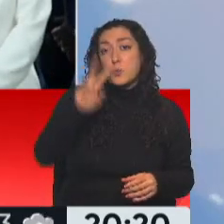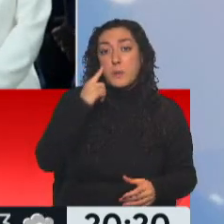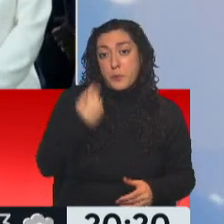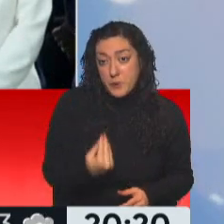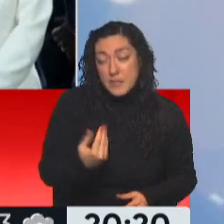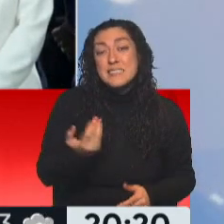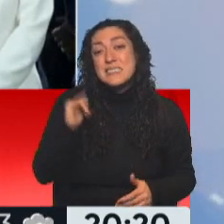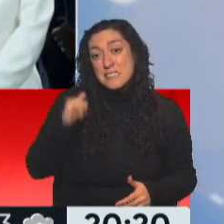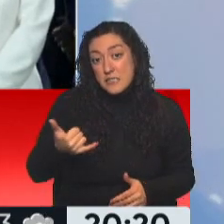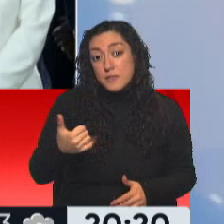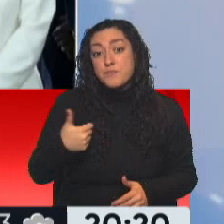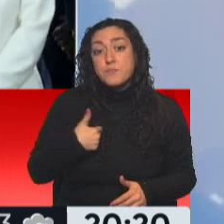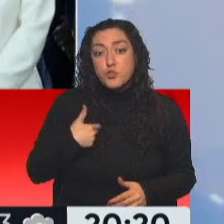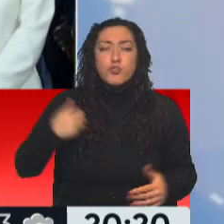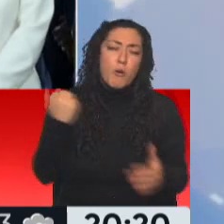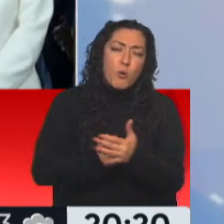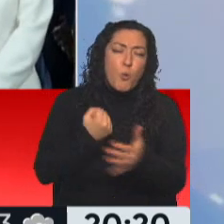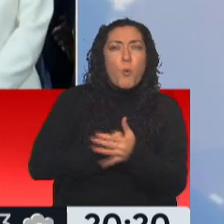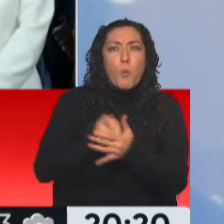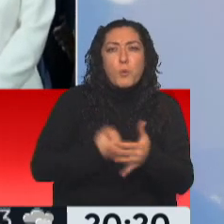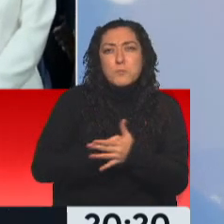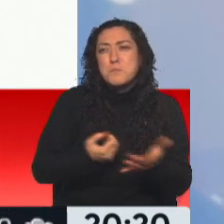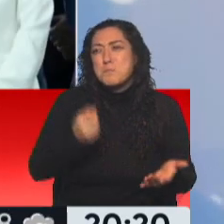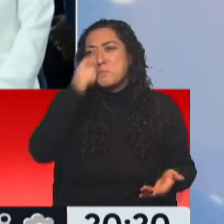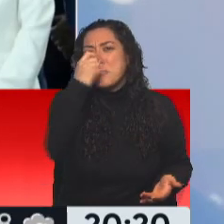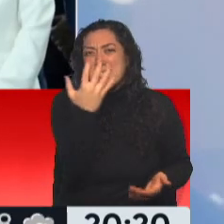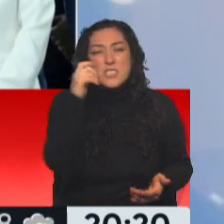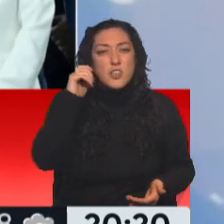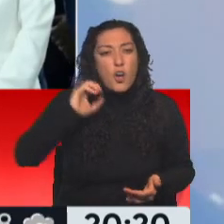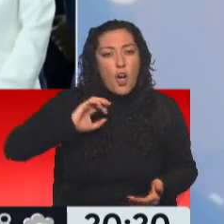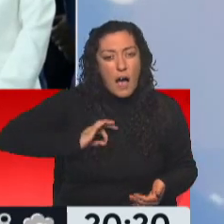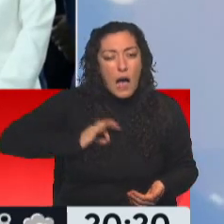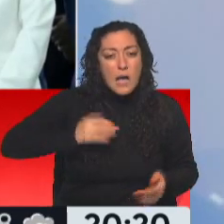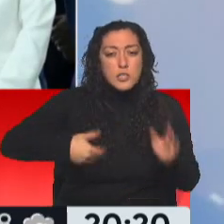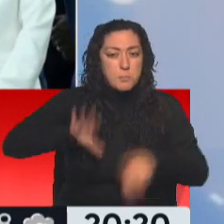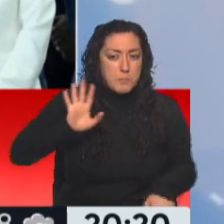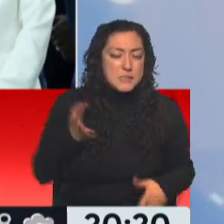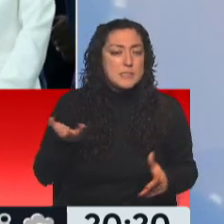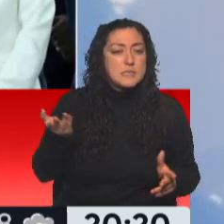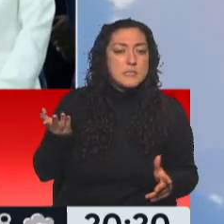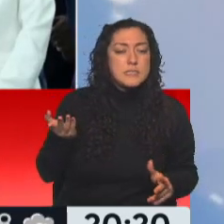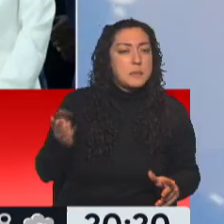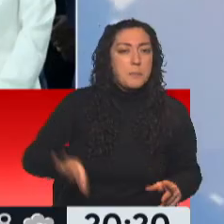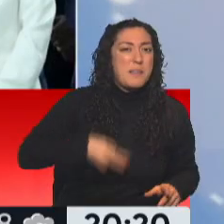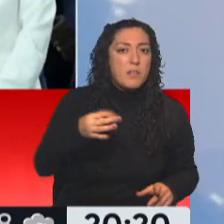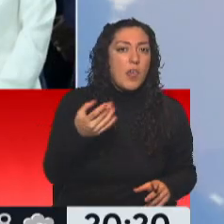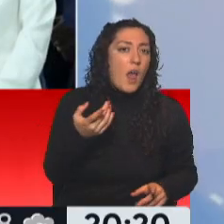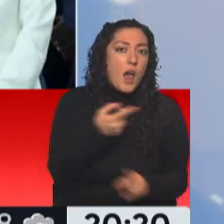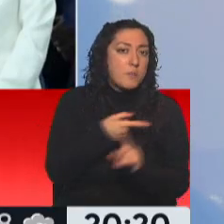mira, yo he estado en esta pelea más de, 25 años desde que comenzó. Me llevo la mitad de mi vida en esta